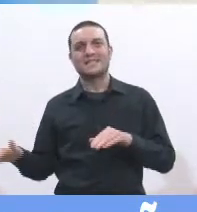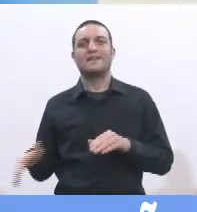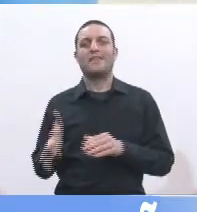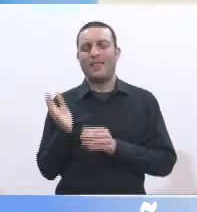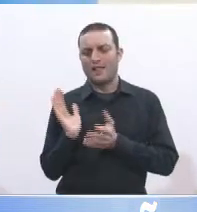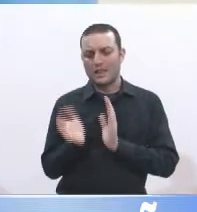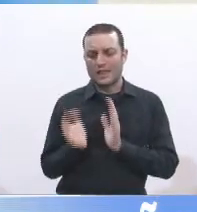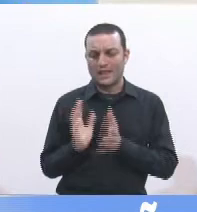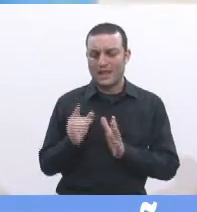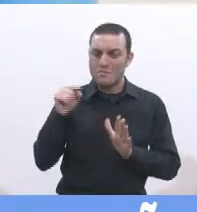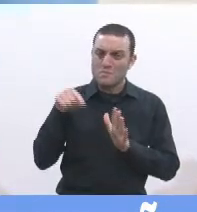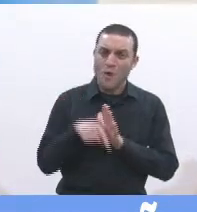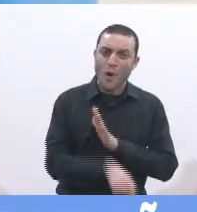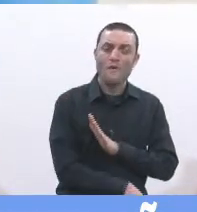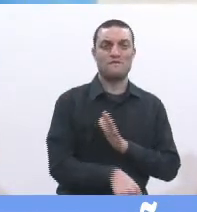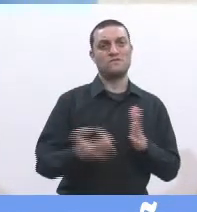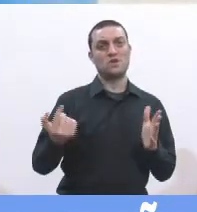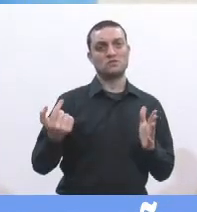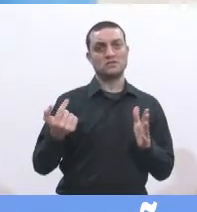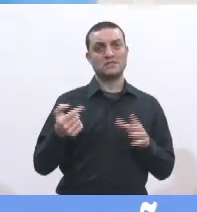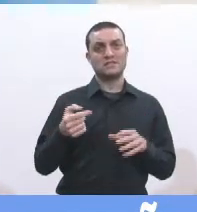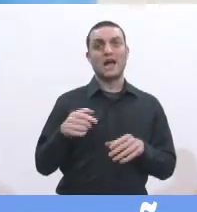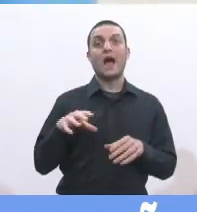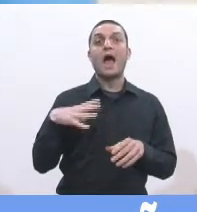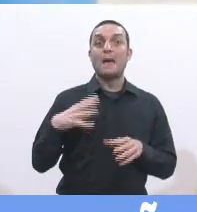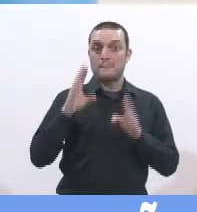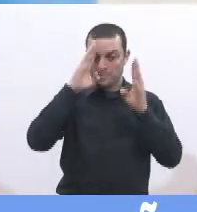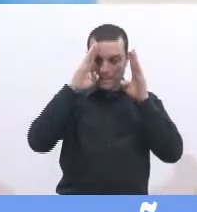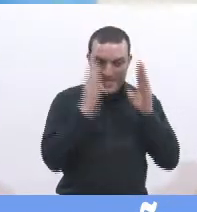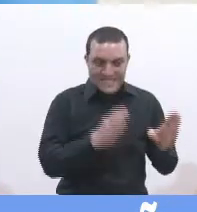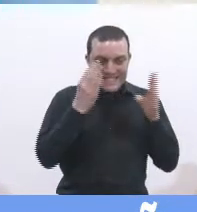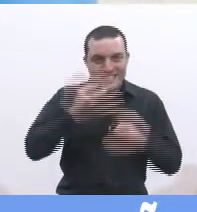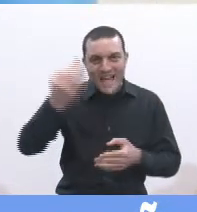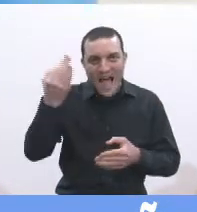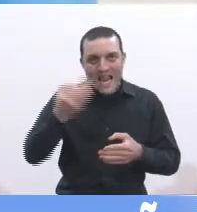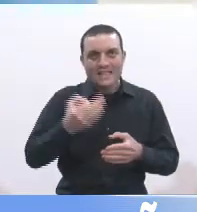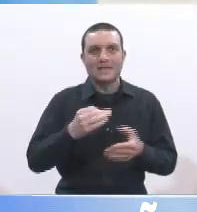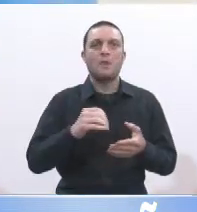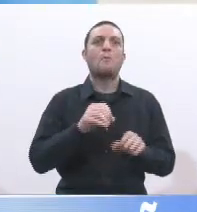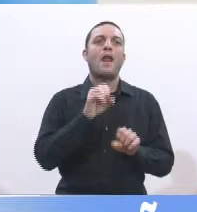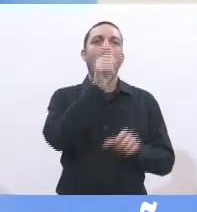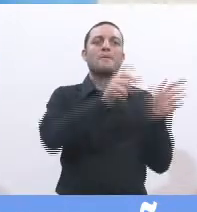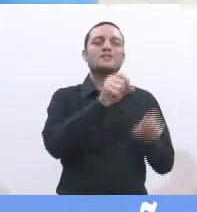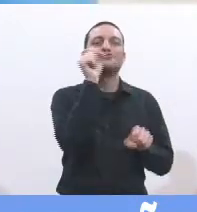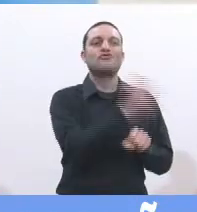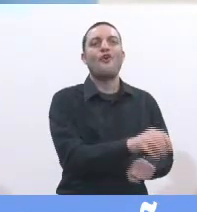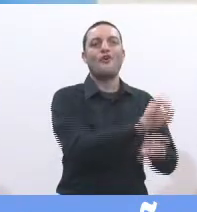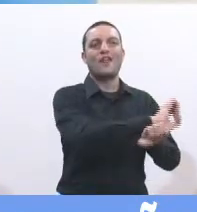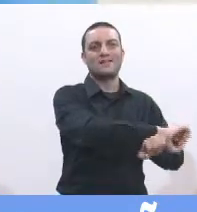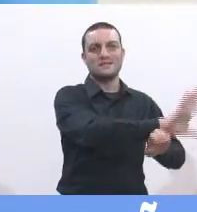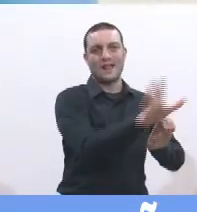la Argentina así. Lo triste de todo esto es que en este intento de castigar a un